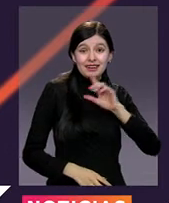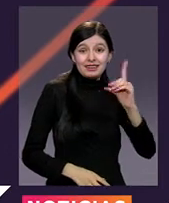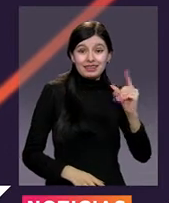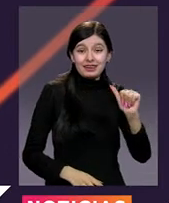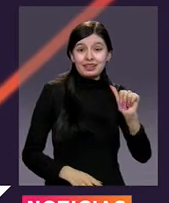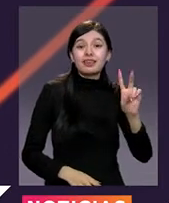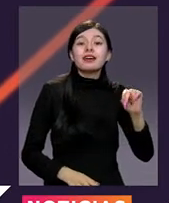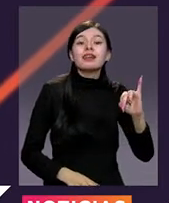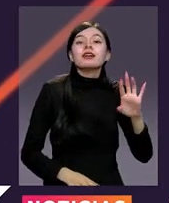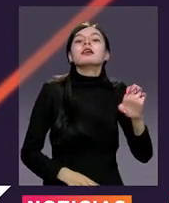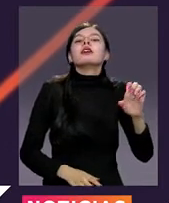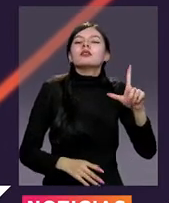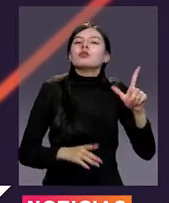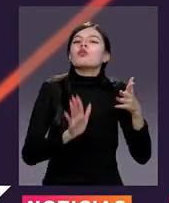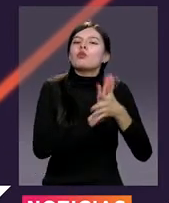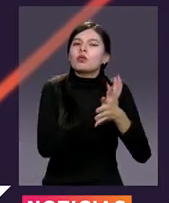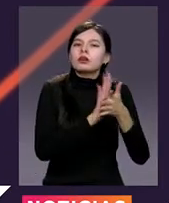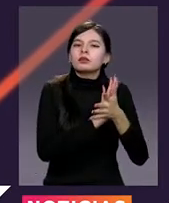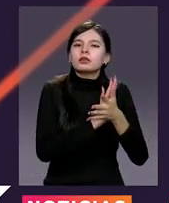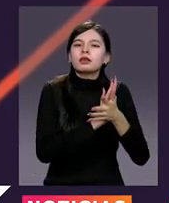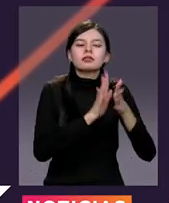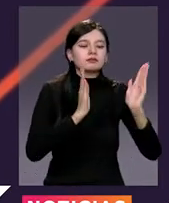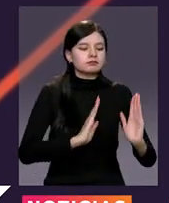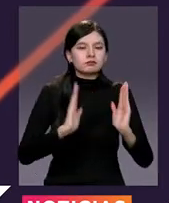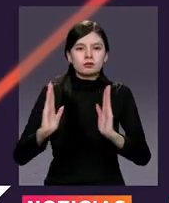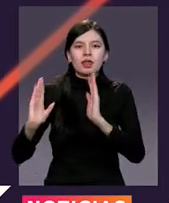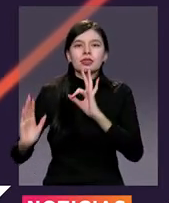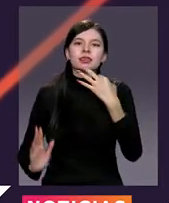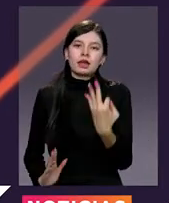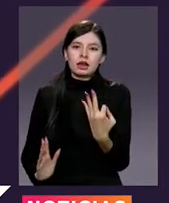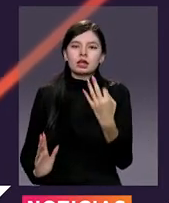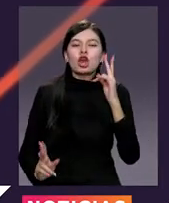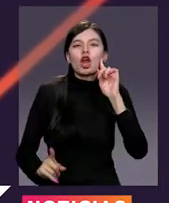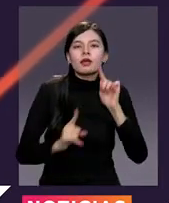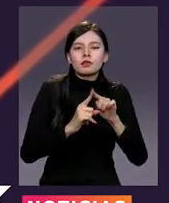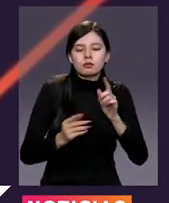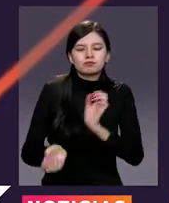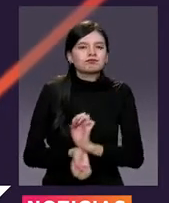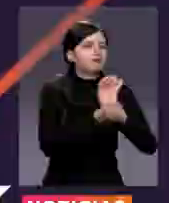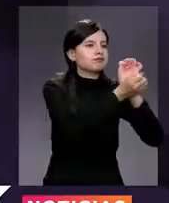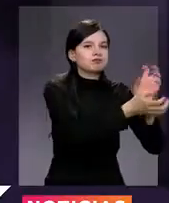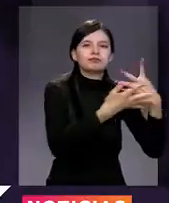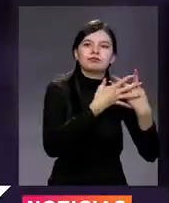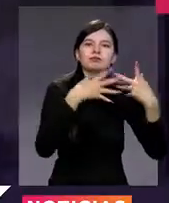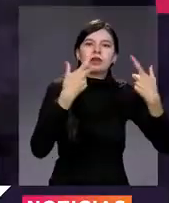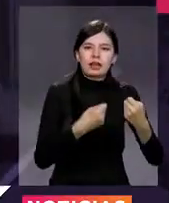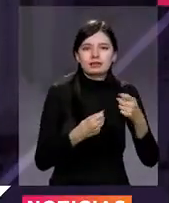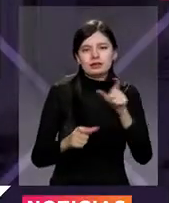operativos se desarrollaron en 3 fases para ubicar y capturar a los responsables.